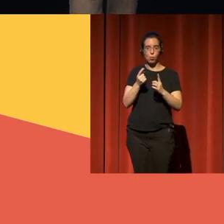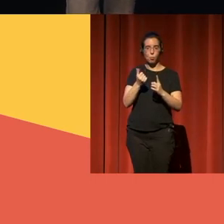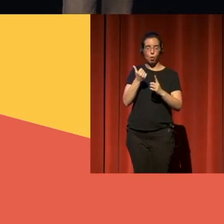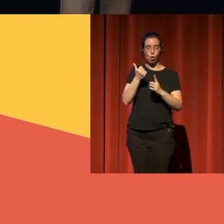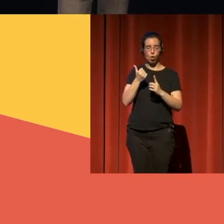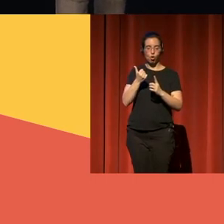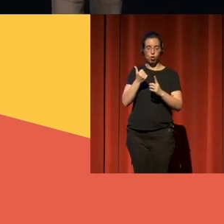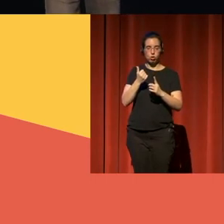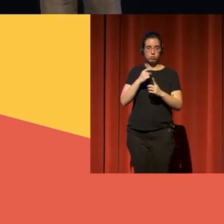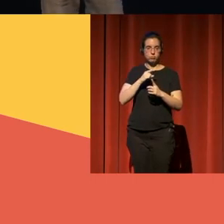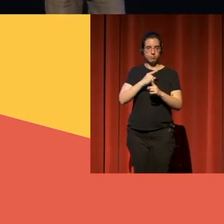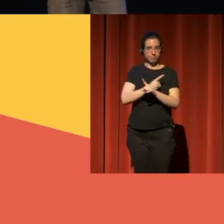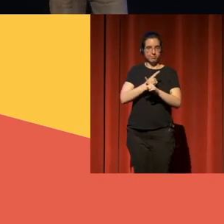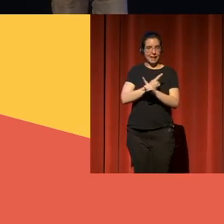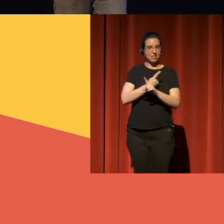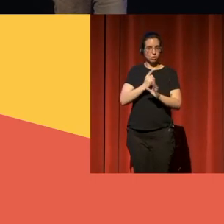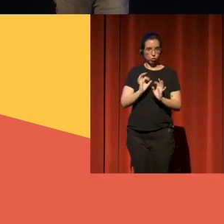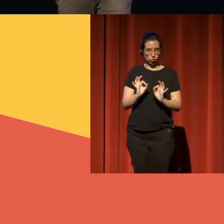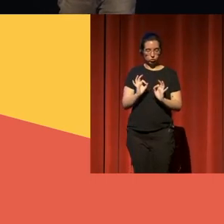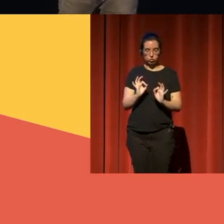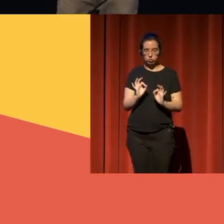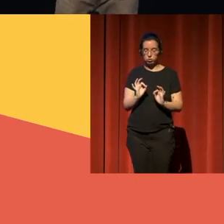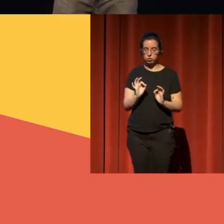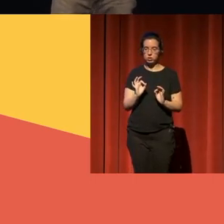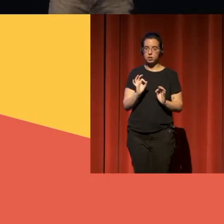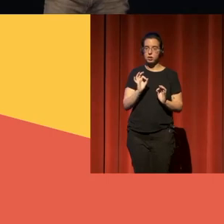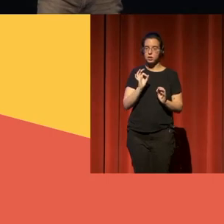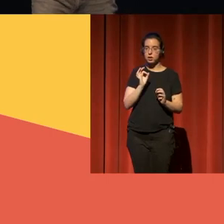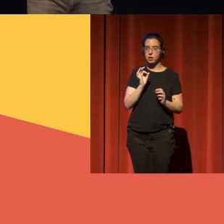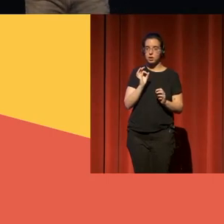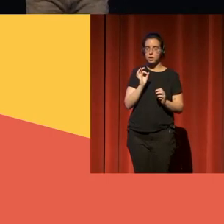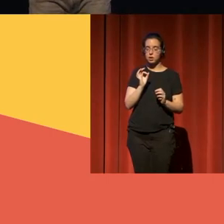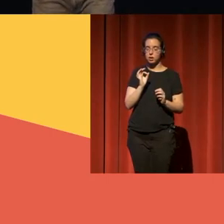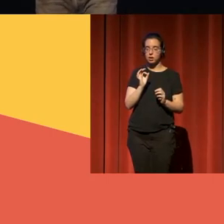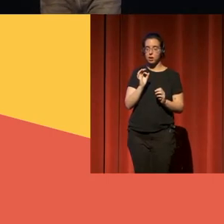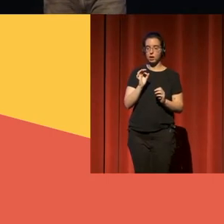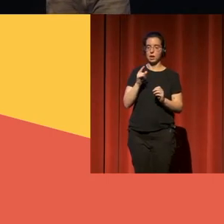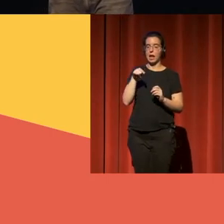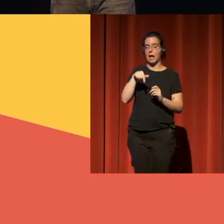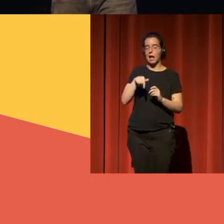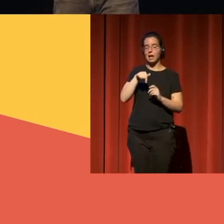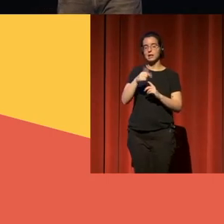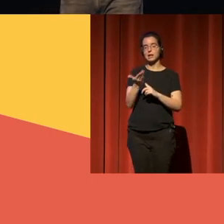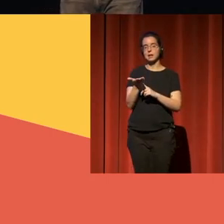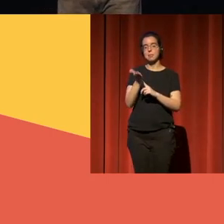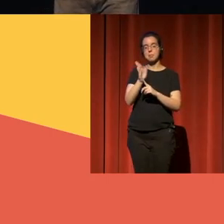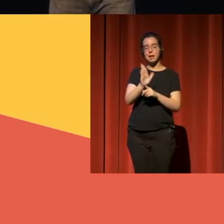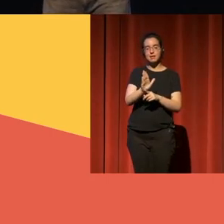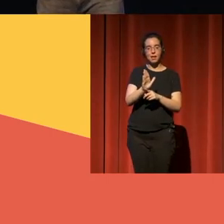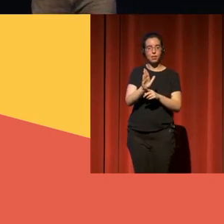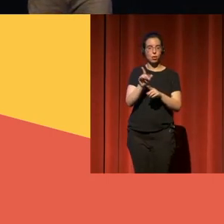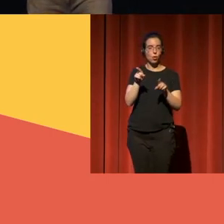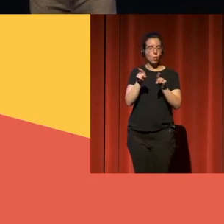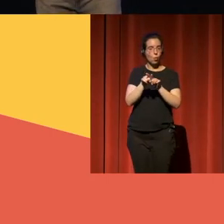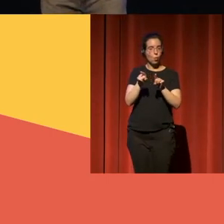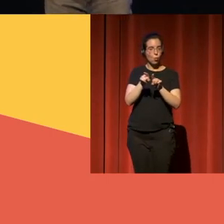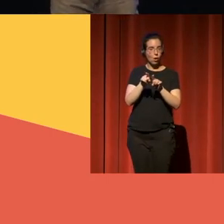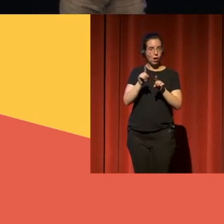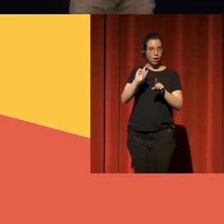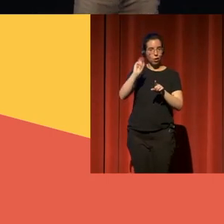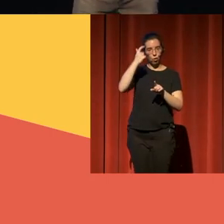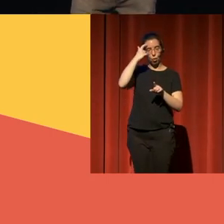eh cabe decir Que obviamente se presentan aquí un poco como como tipos ideales estas definiciones